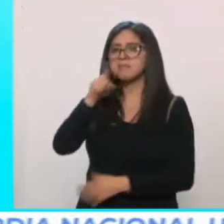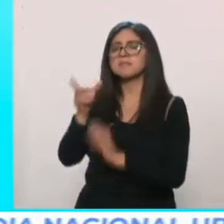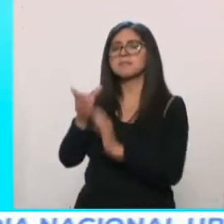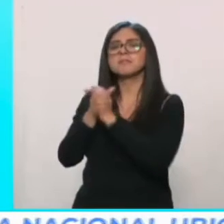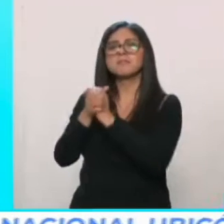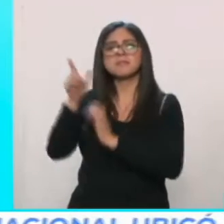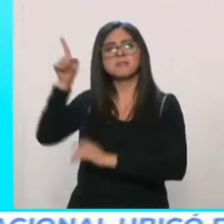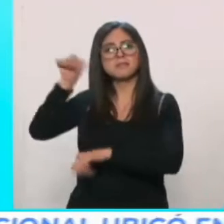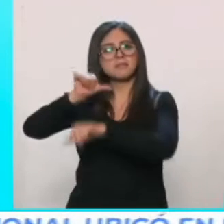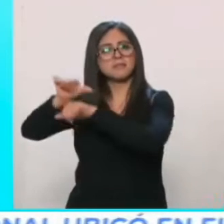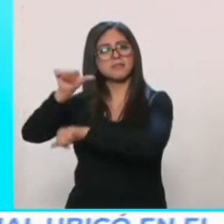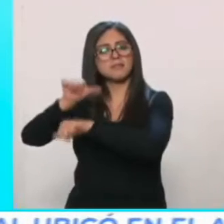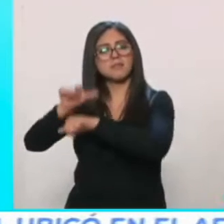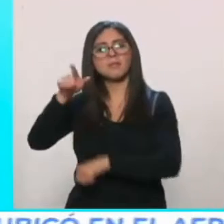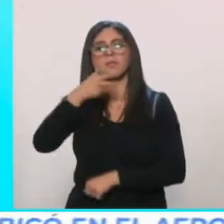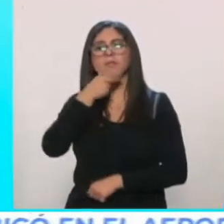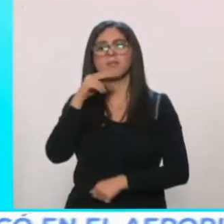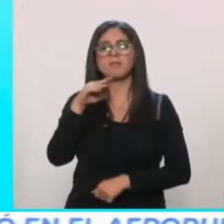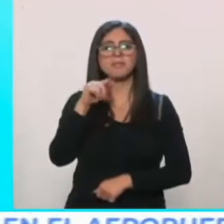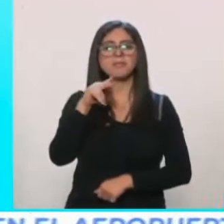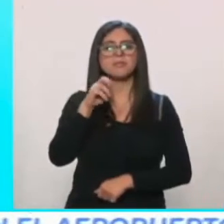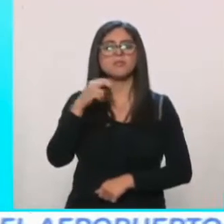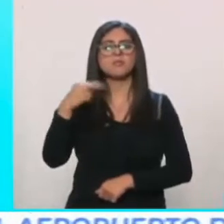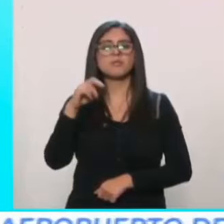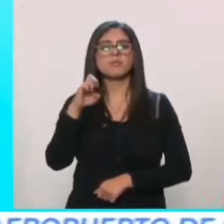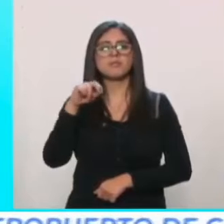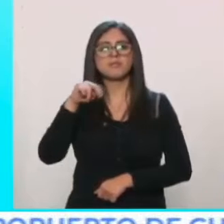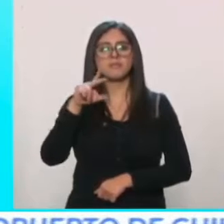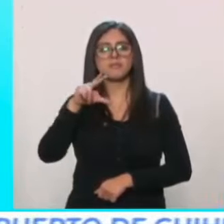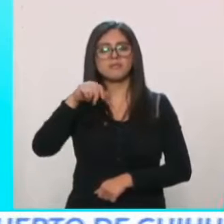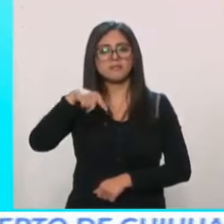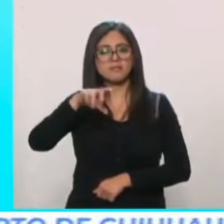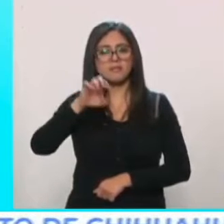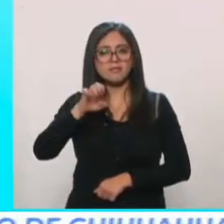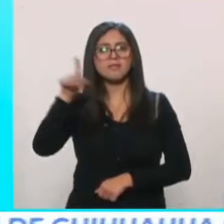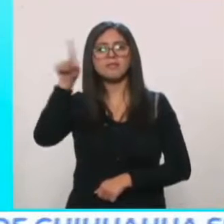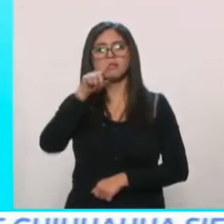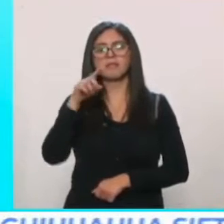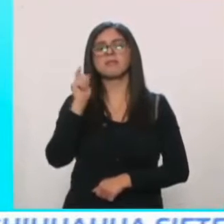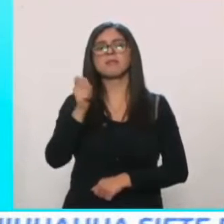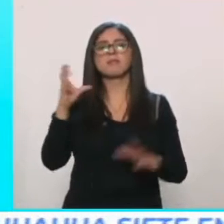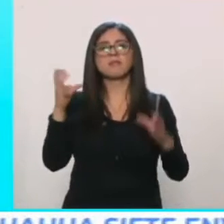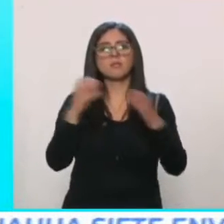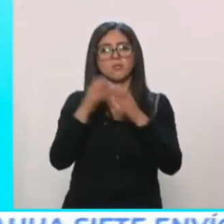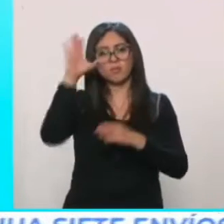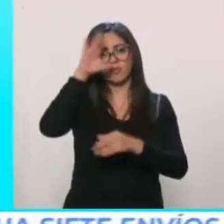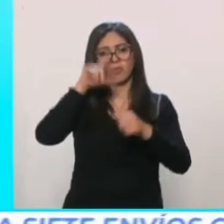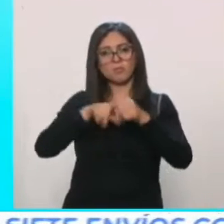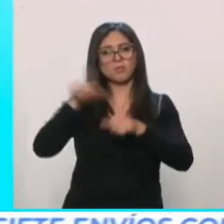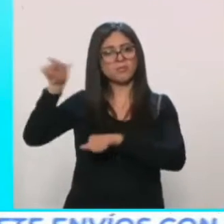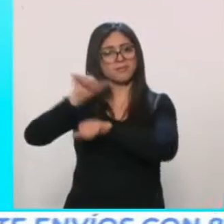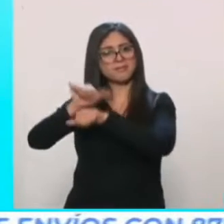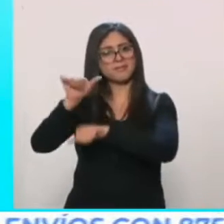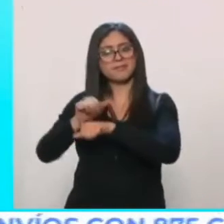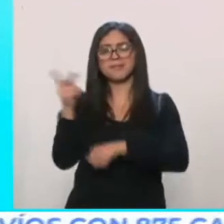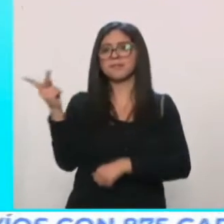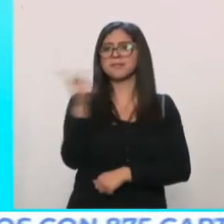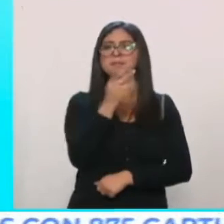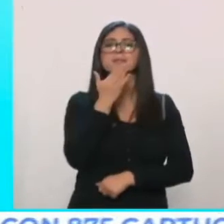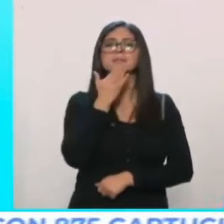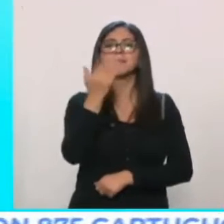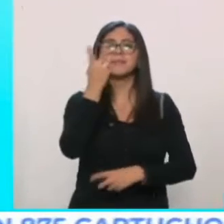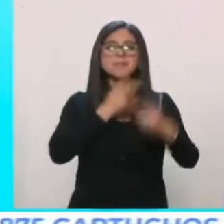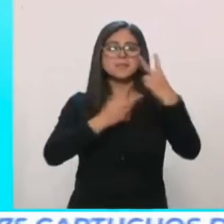saludo hasta la Ciudad de Buenos Aires al ministro Enrique Abogadro en el Ministerio de Cultura de la Ciudad de Buenos Aires en Argentina. Bienvenidos a